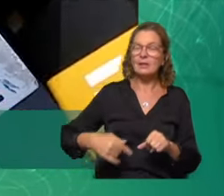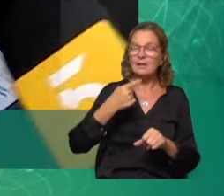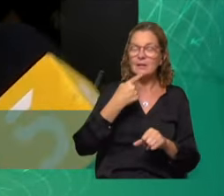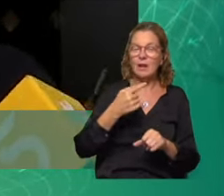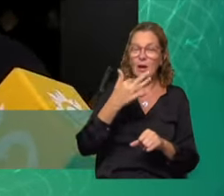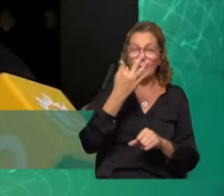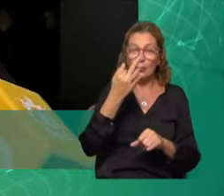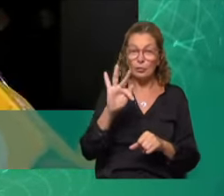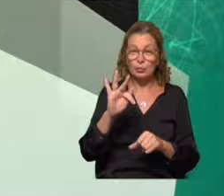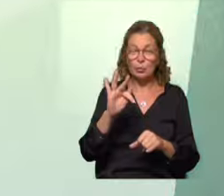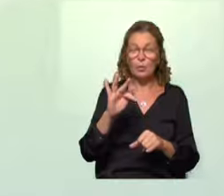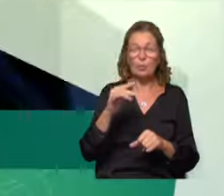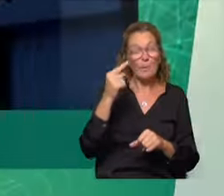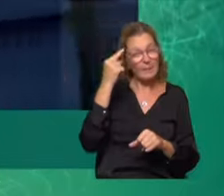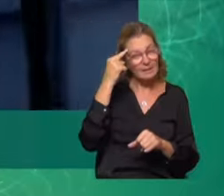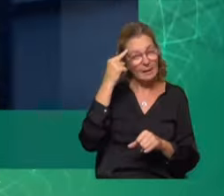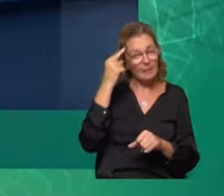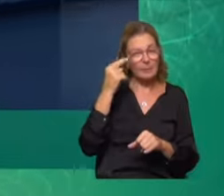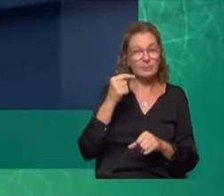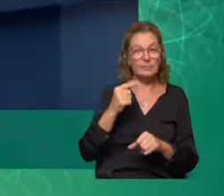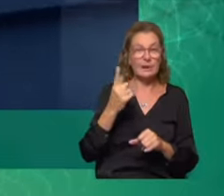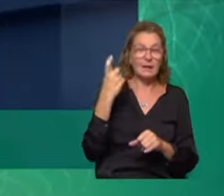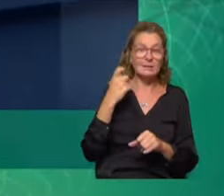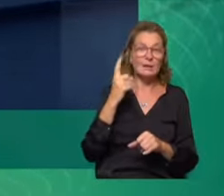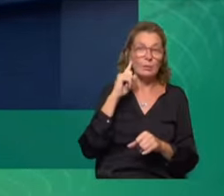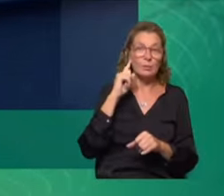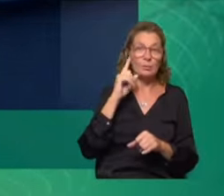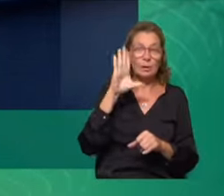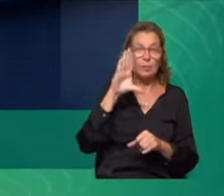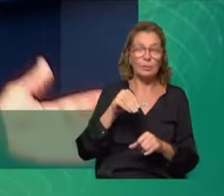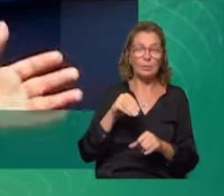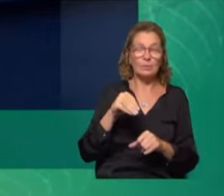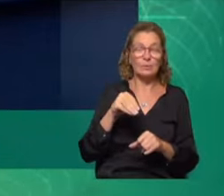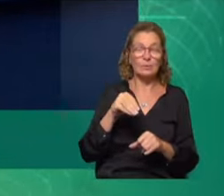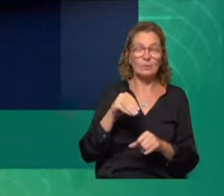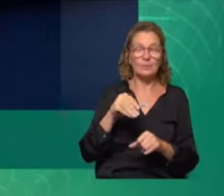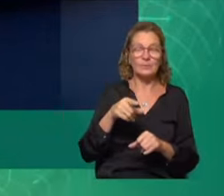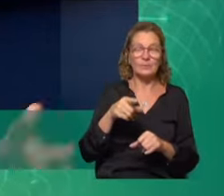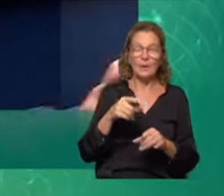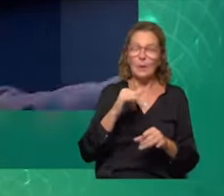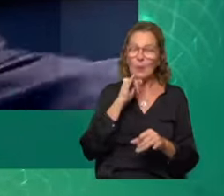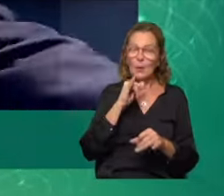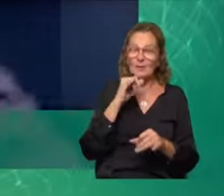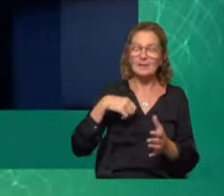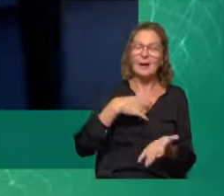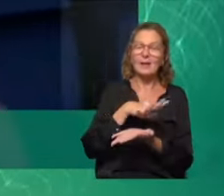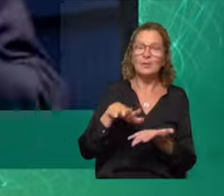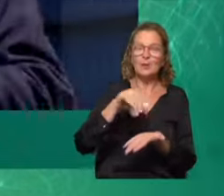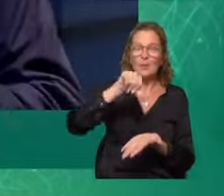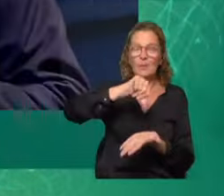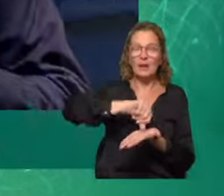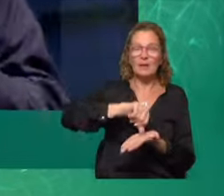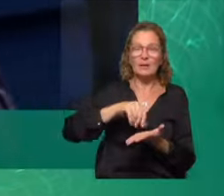hay futuro, hay esperanza. Ayer escuchamos todos la descripción de la situación de un país